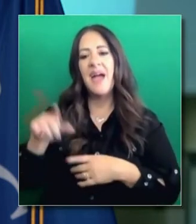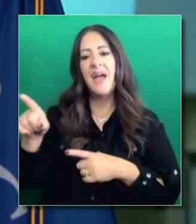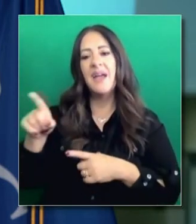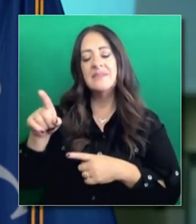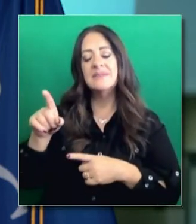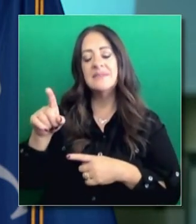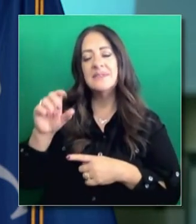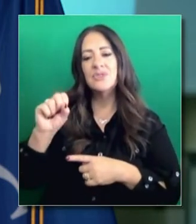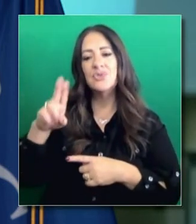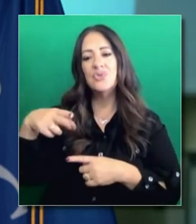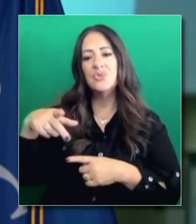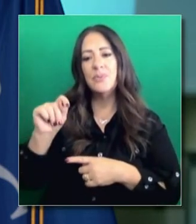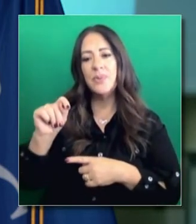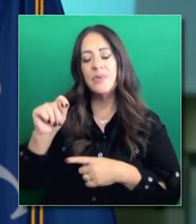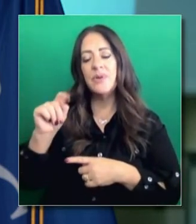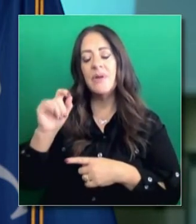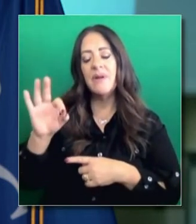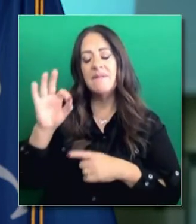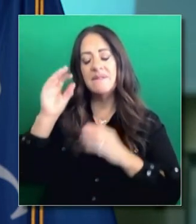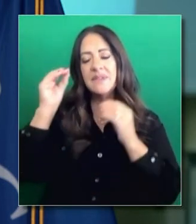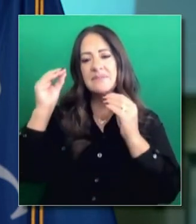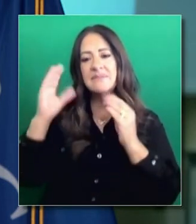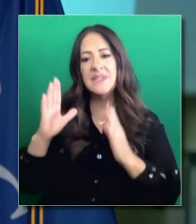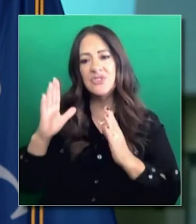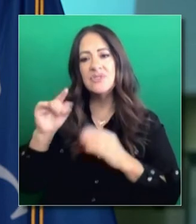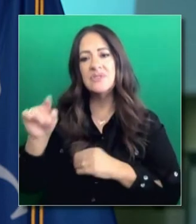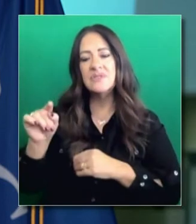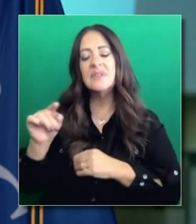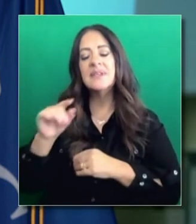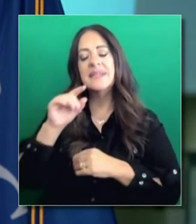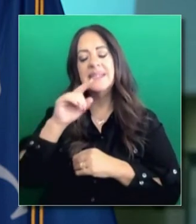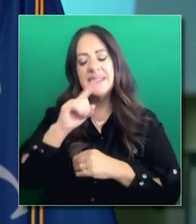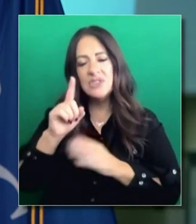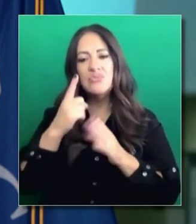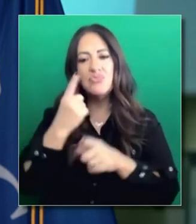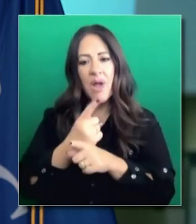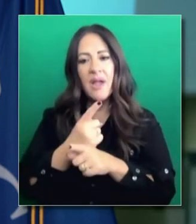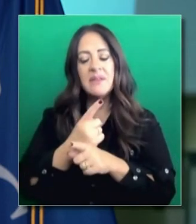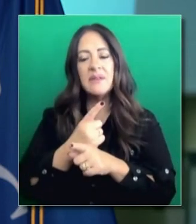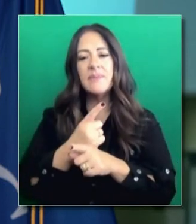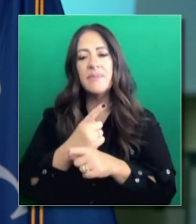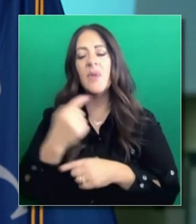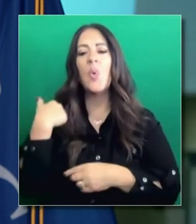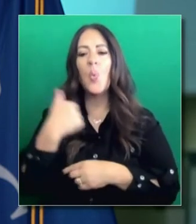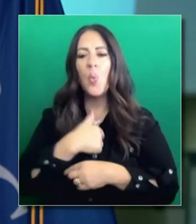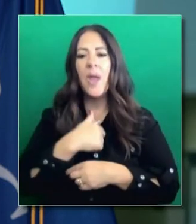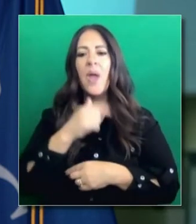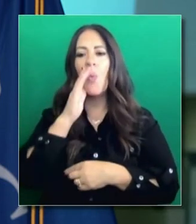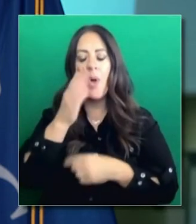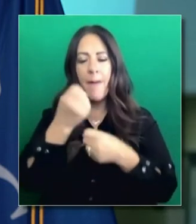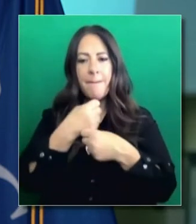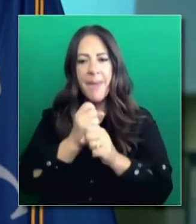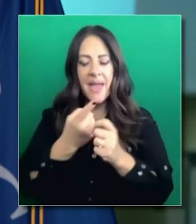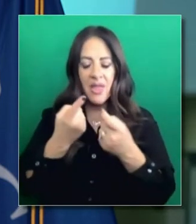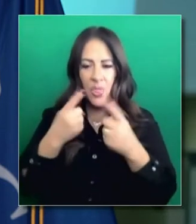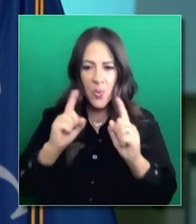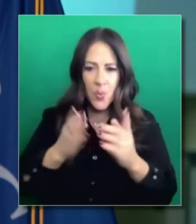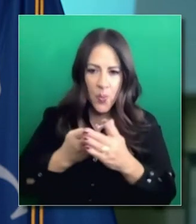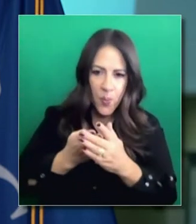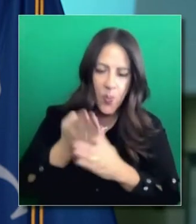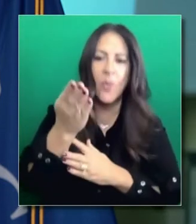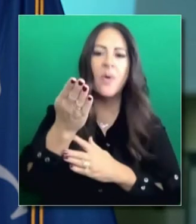proceso estático, es muy dinámico, y saldremos adelante. Y esto pasará